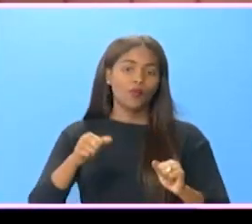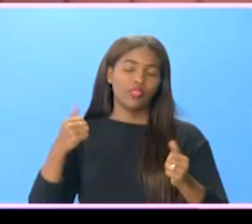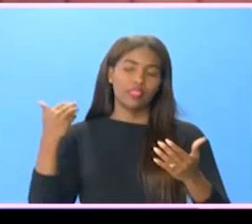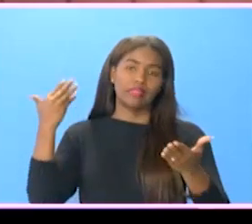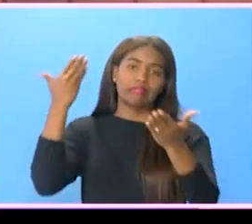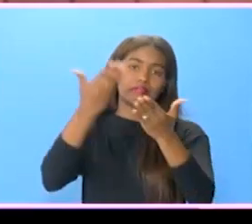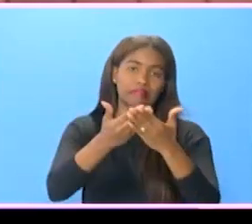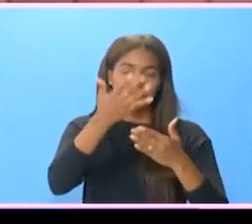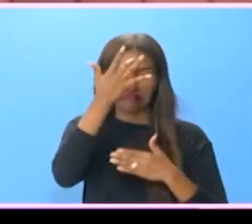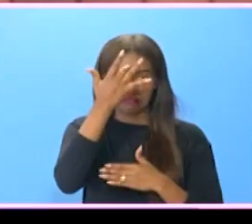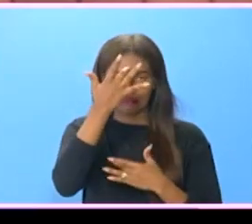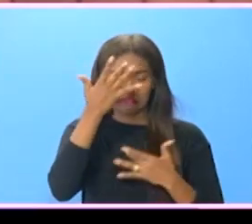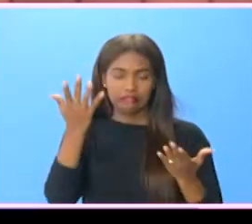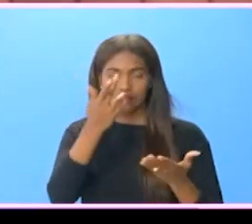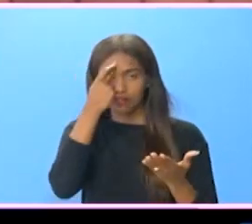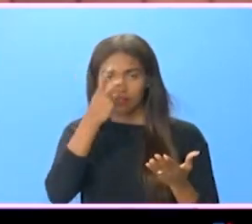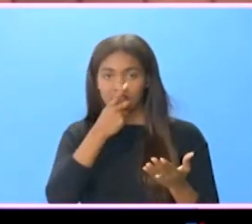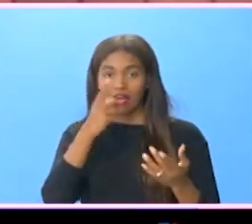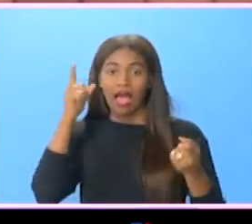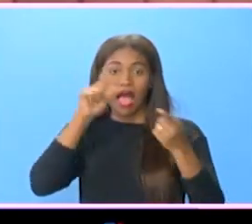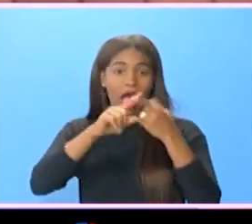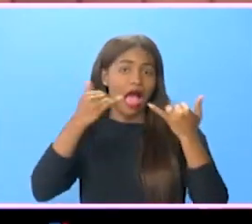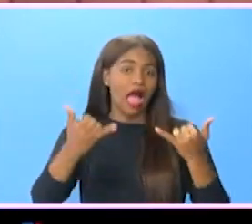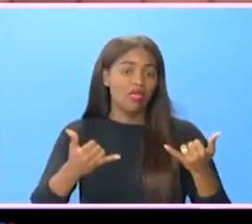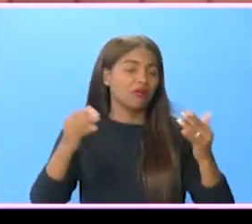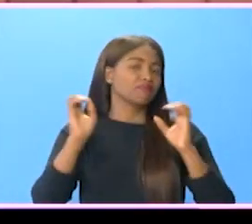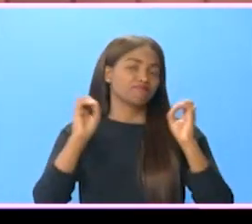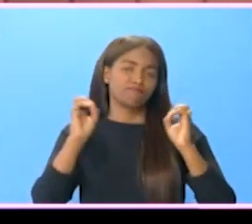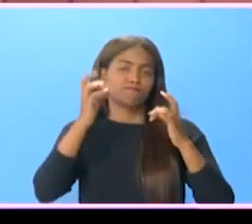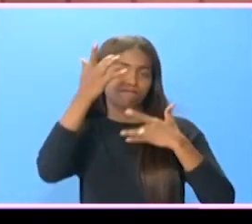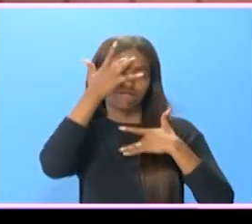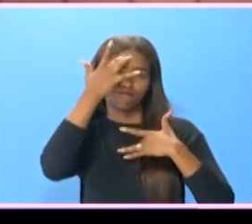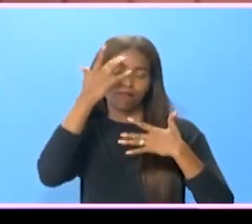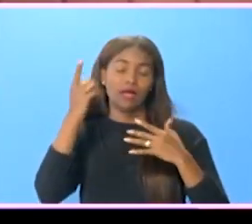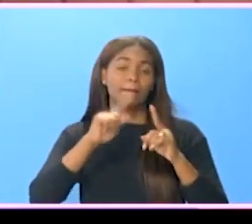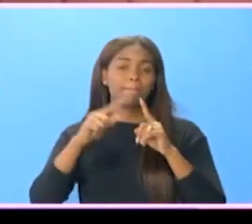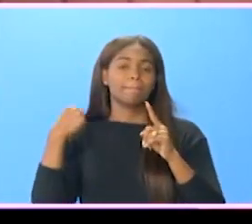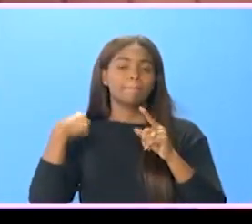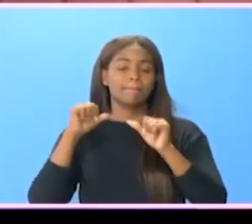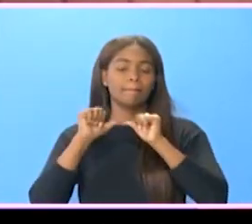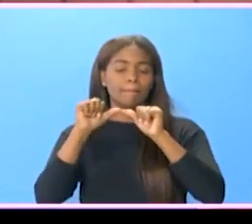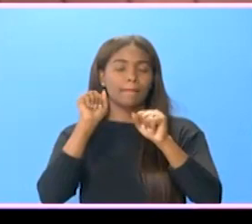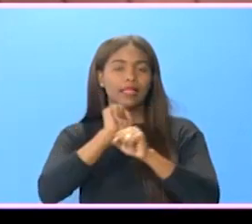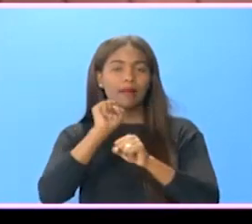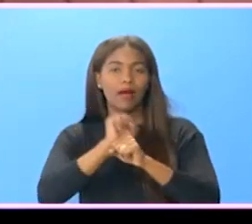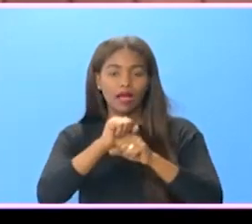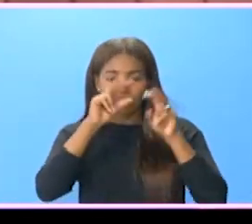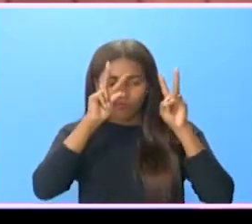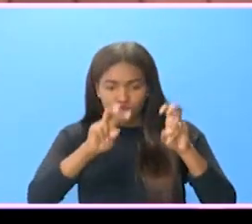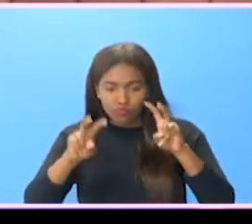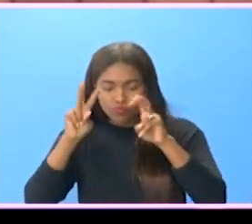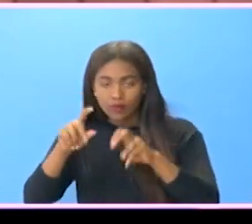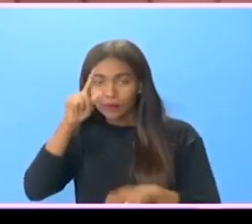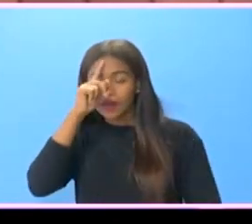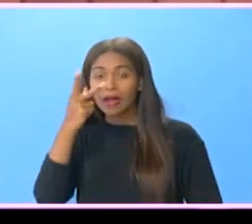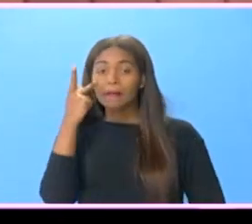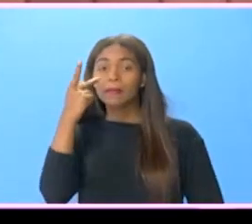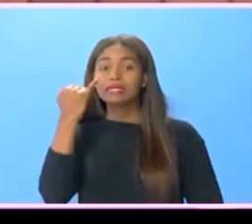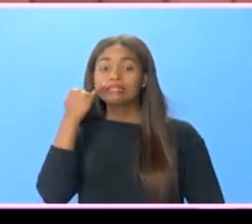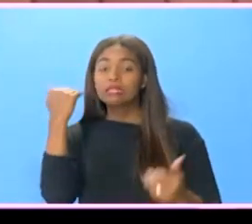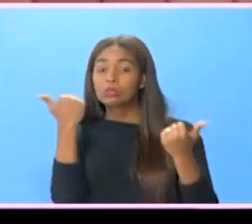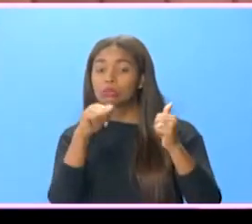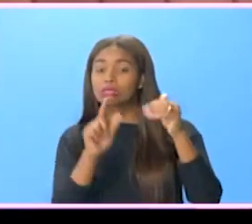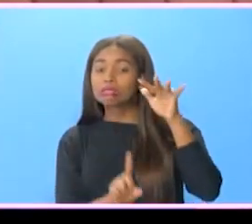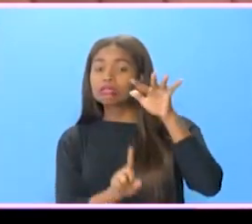Sin embargo, al momento no hemos captado nada. Estamos trabajando con el Instituto Dermatológico para ver cualquier caso,